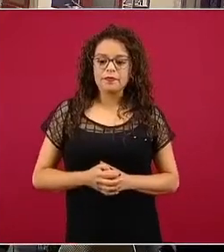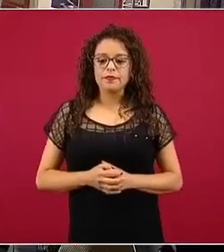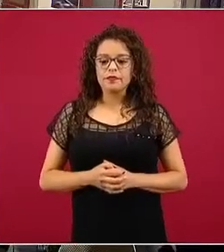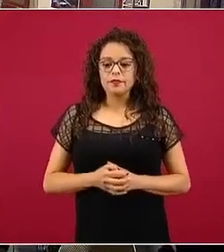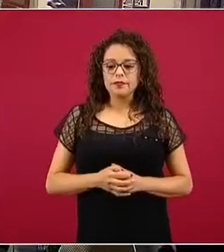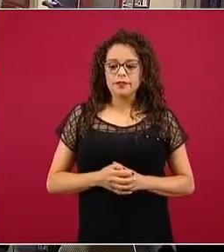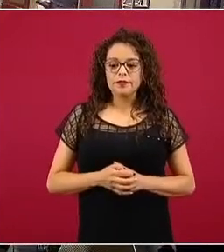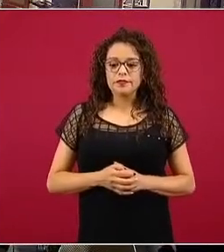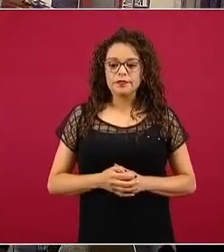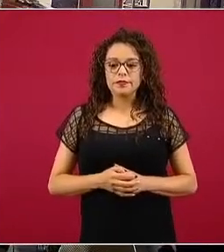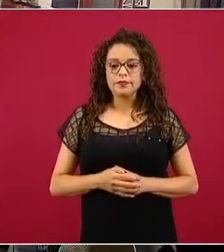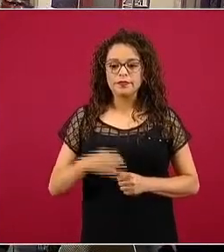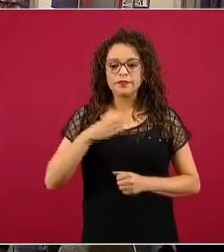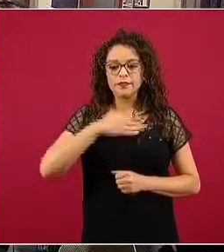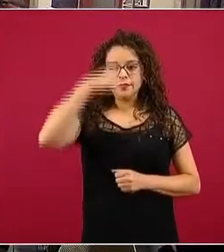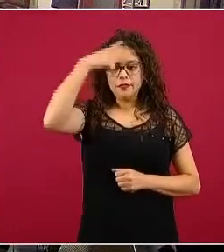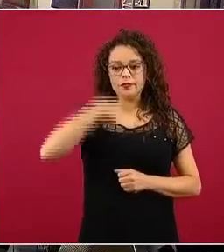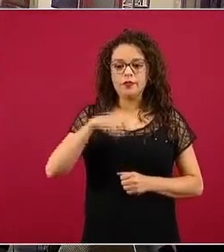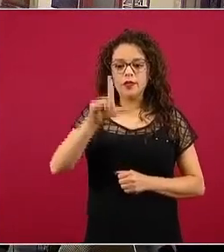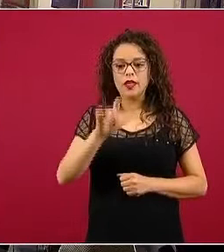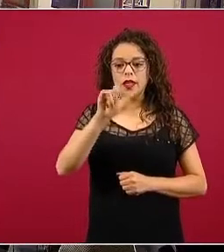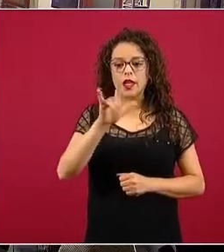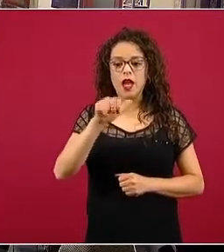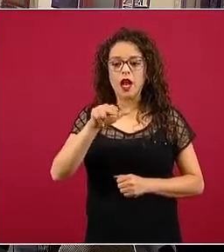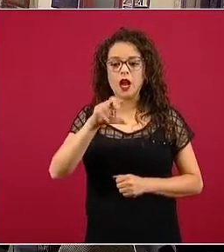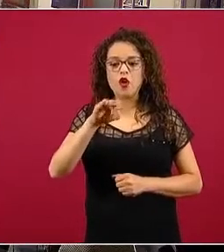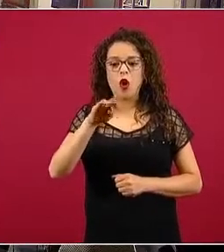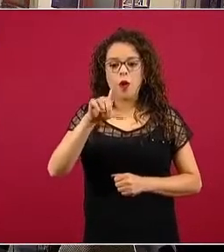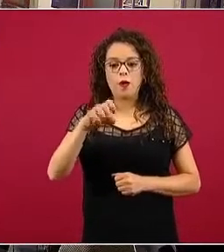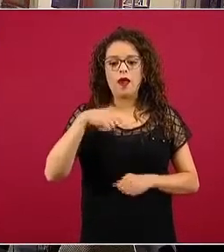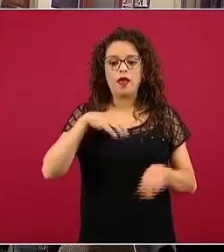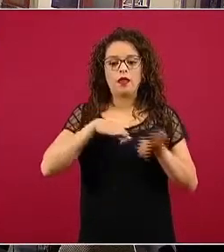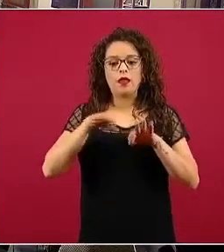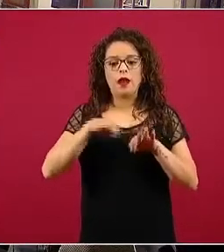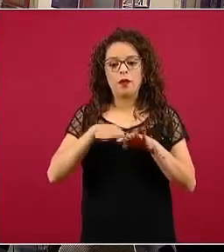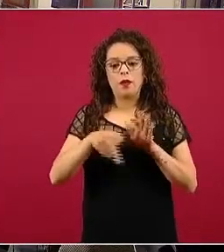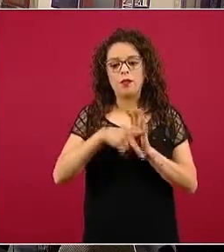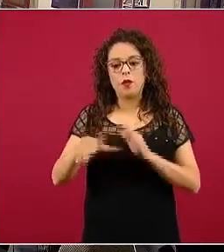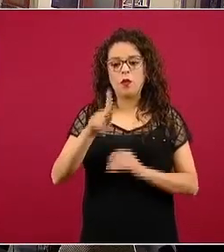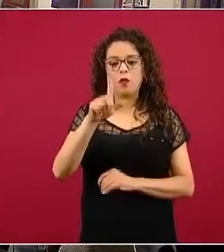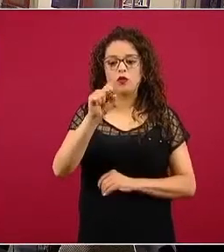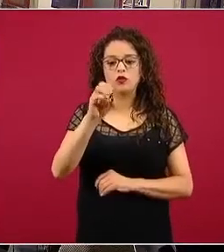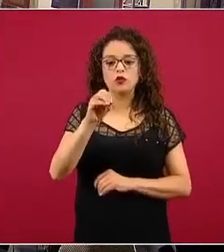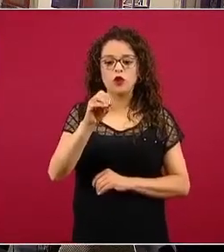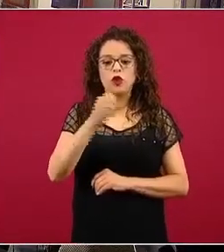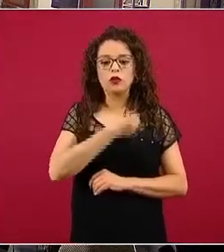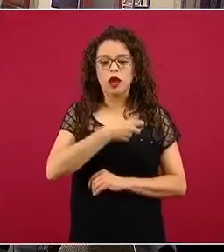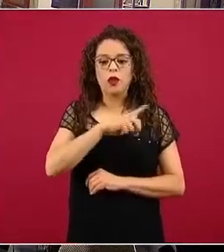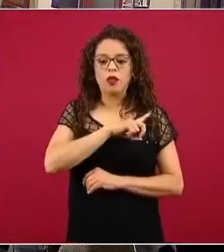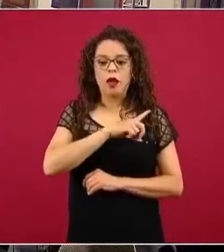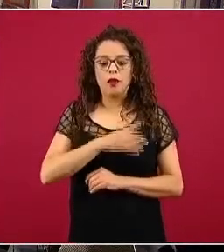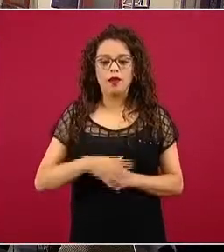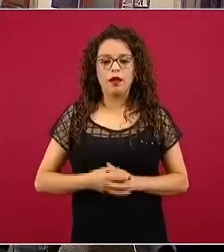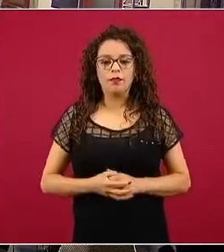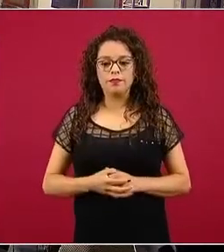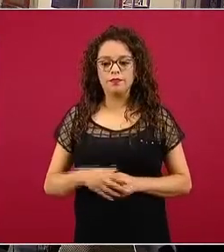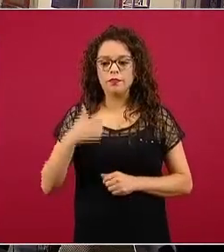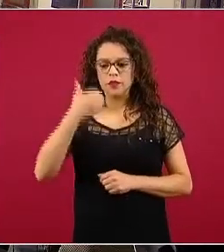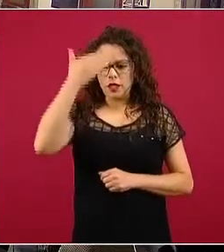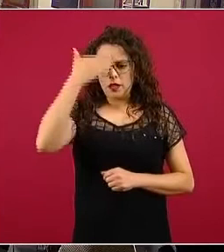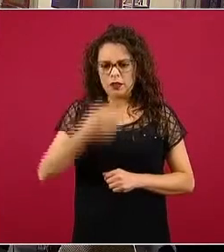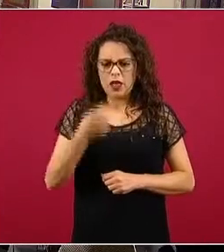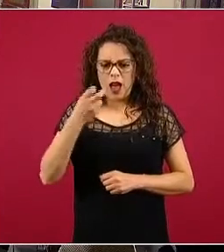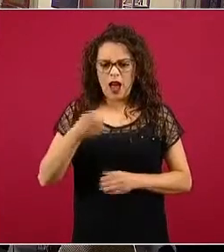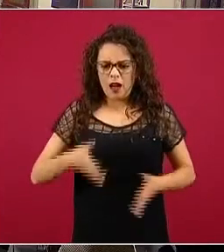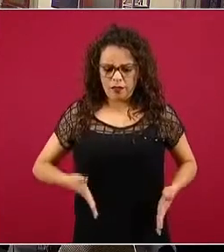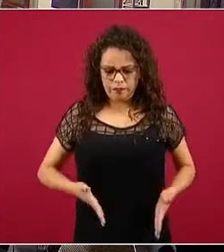Buenas noches, Liliana Noble de Pulso Saludable. Secretario, quisiera saber si estas ciclopistas emergentes